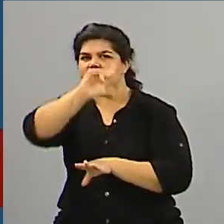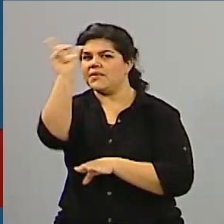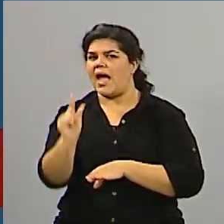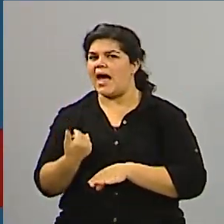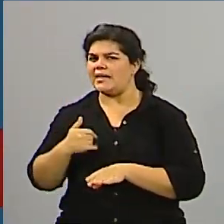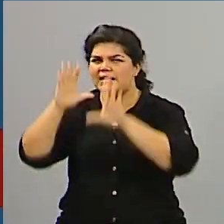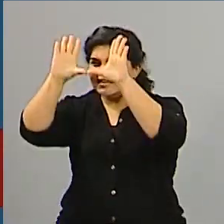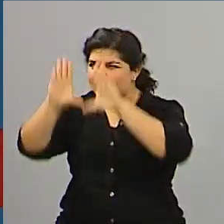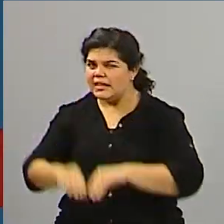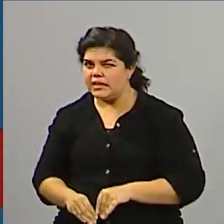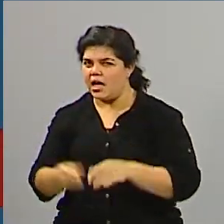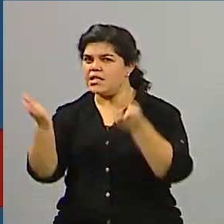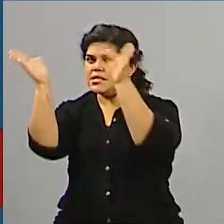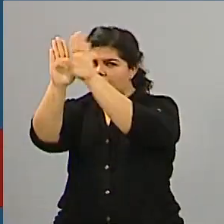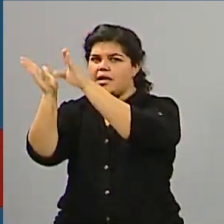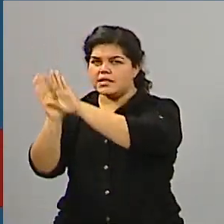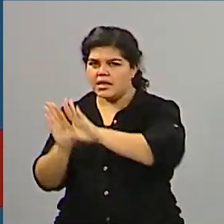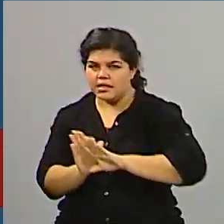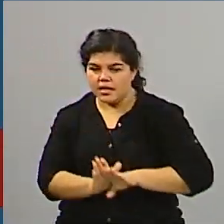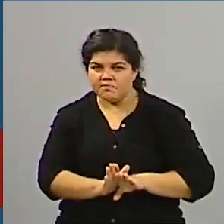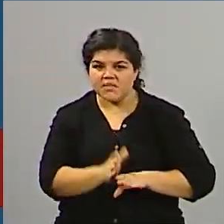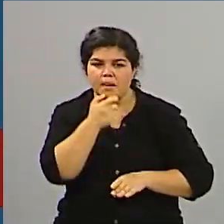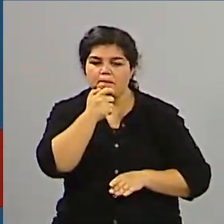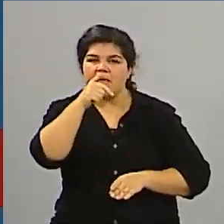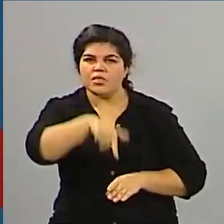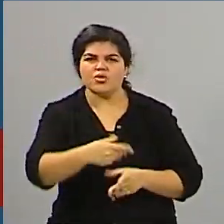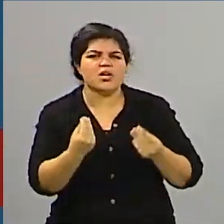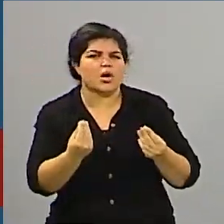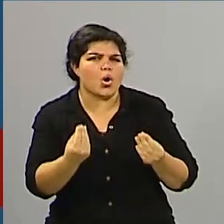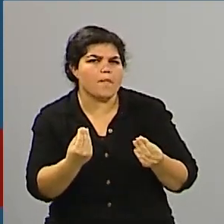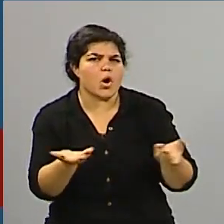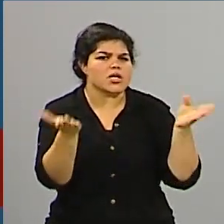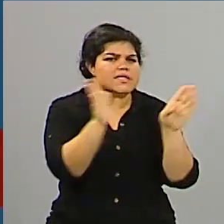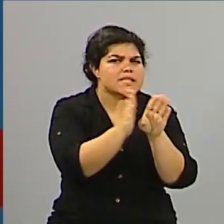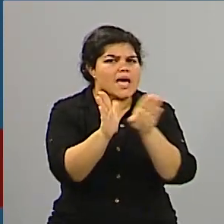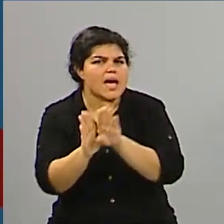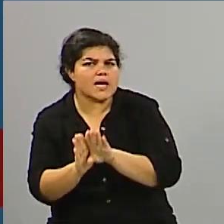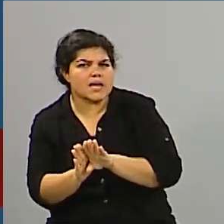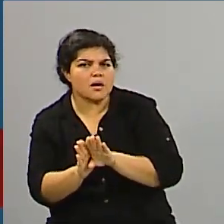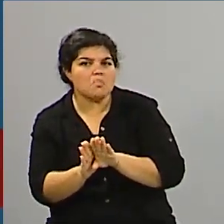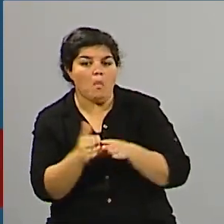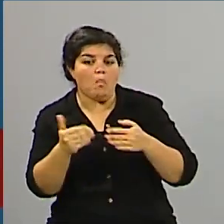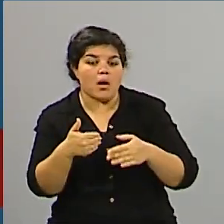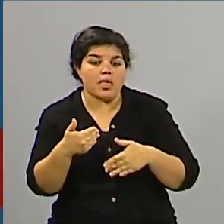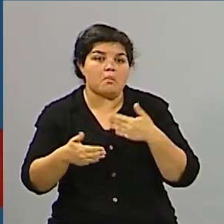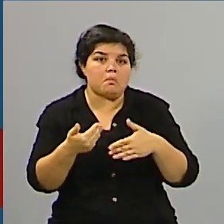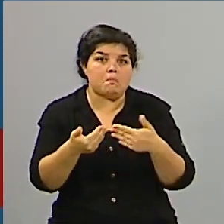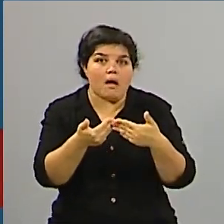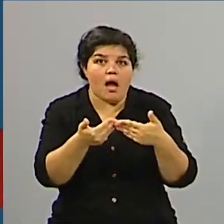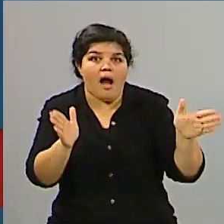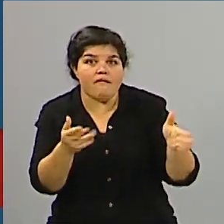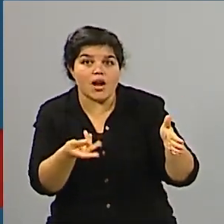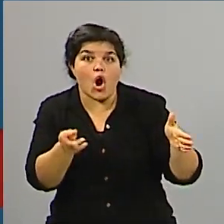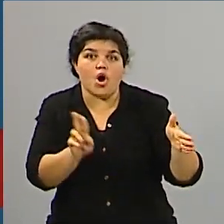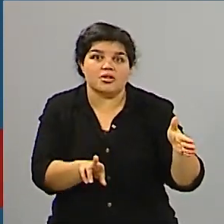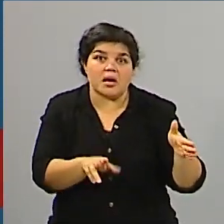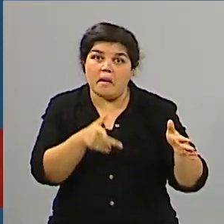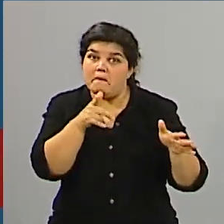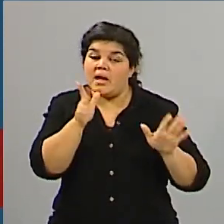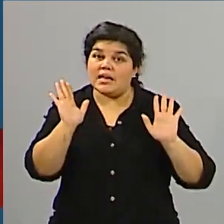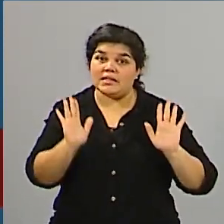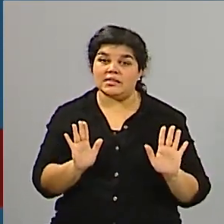vienen a quedarse unos días, pero vienen a comprar. Pero también se ha dado esa situación de que vienen por el día. ¿Cómo es el impacto que tienen ustedes en el sector? Mira,